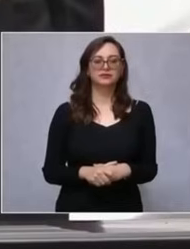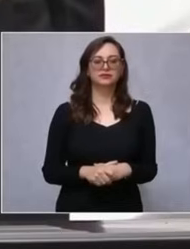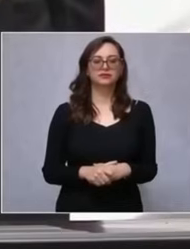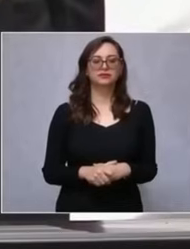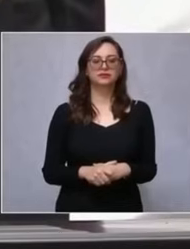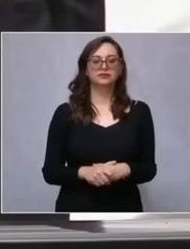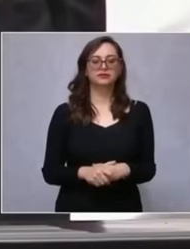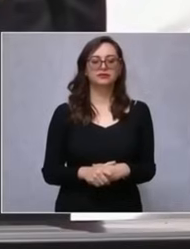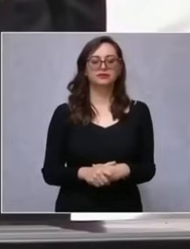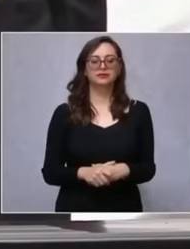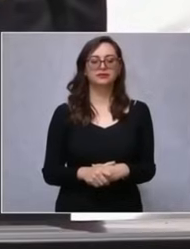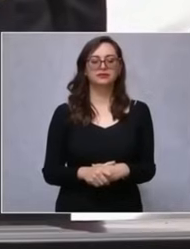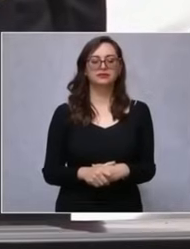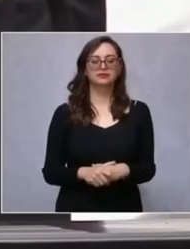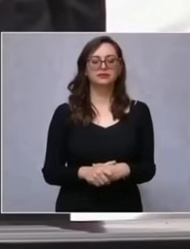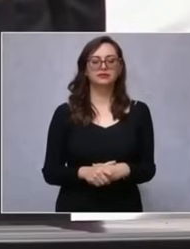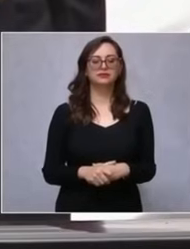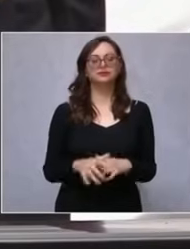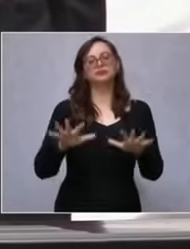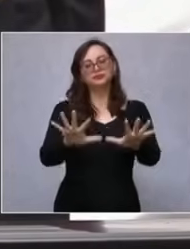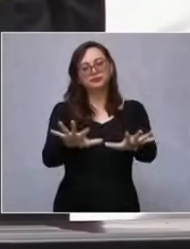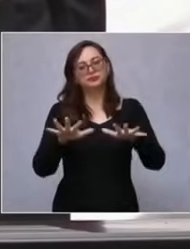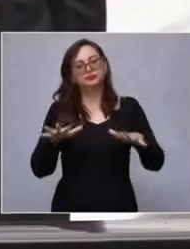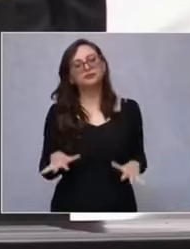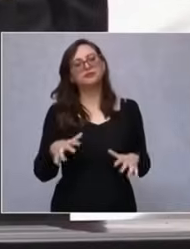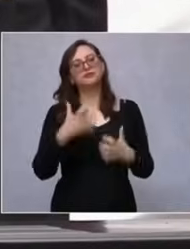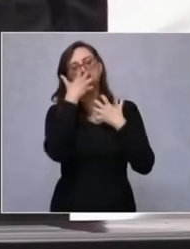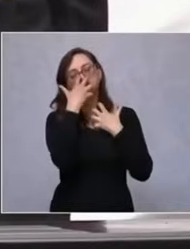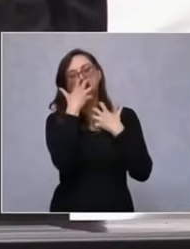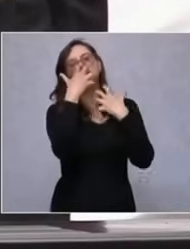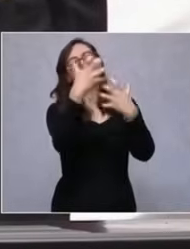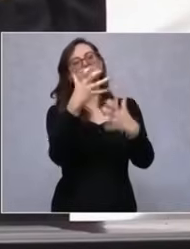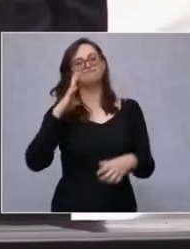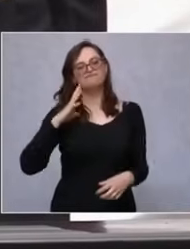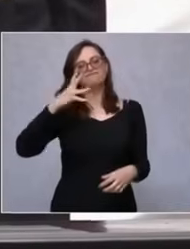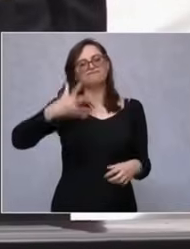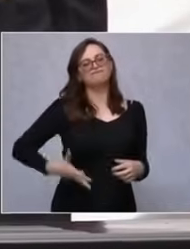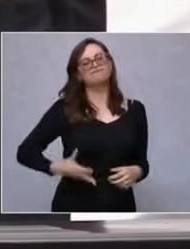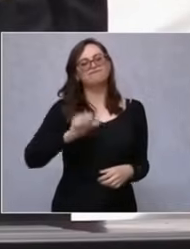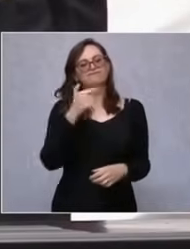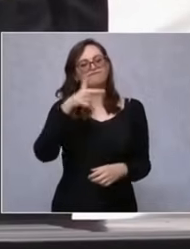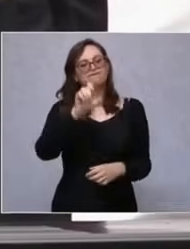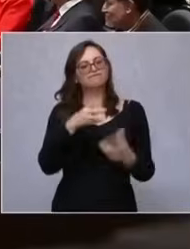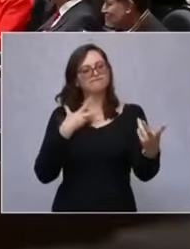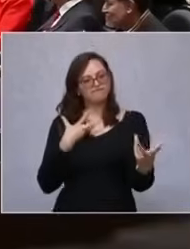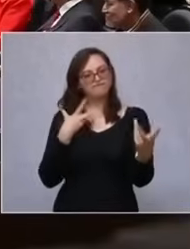Ay. Y todo el mundo agradeciendo, se pone de pie, de respeto.